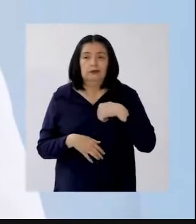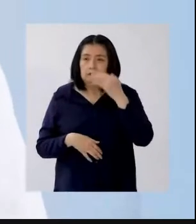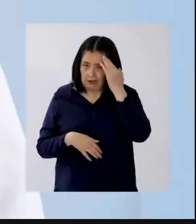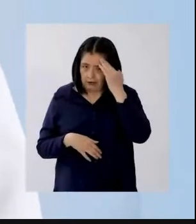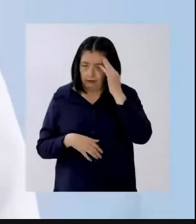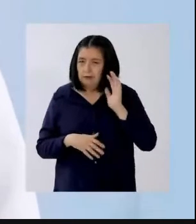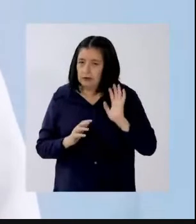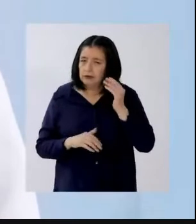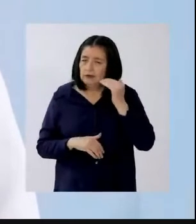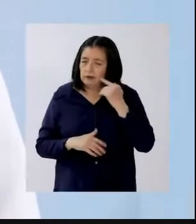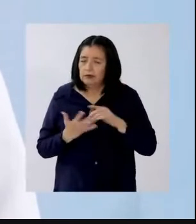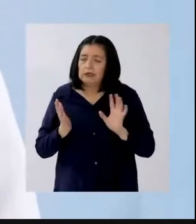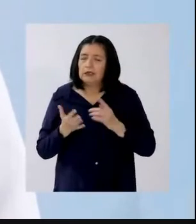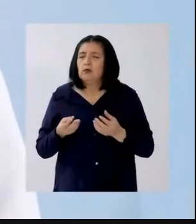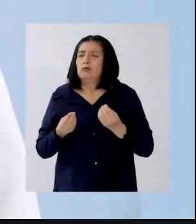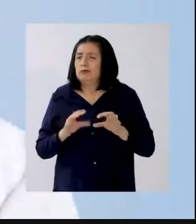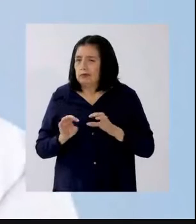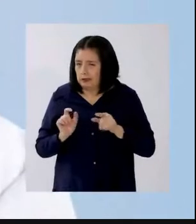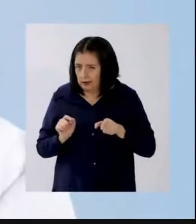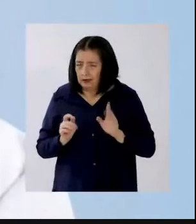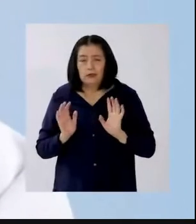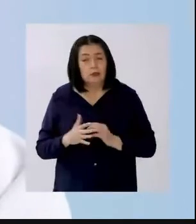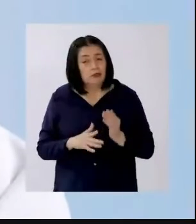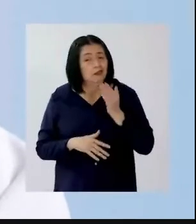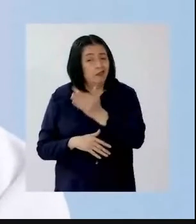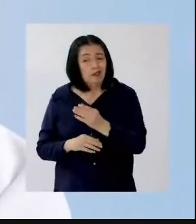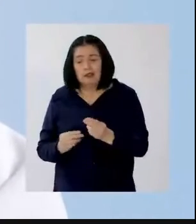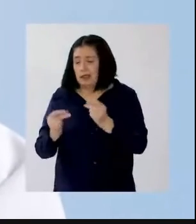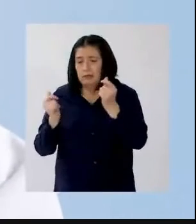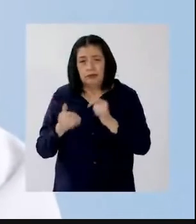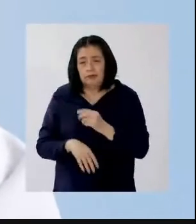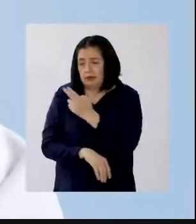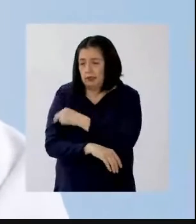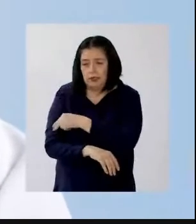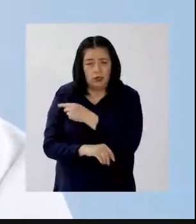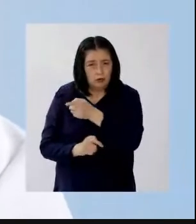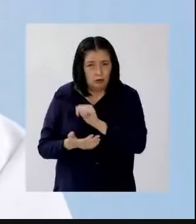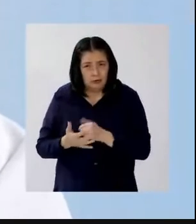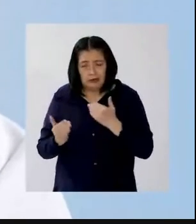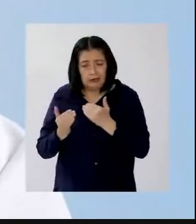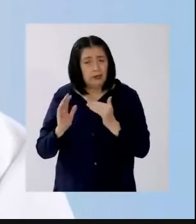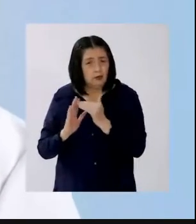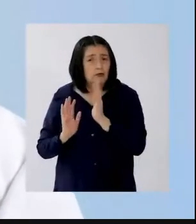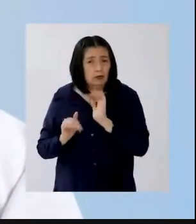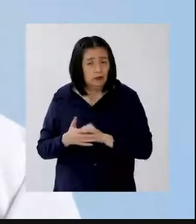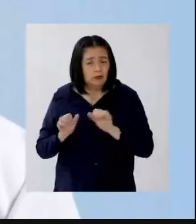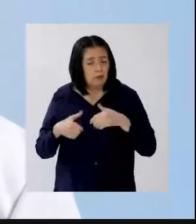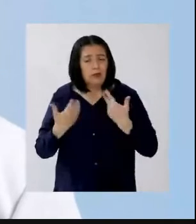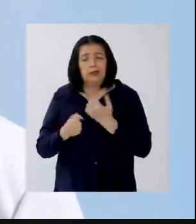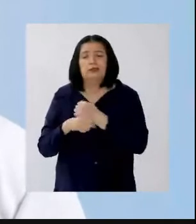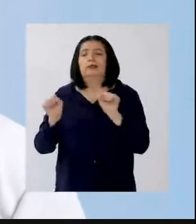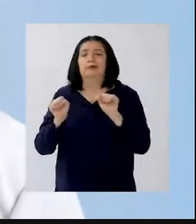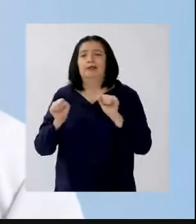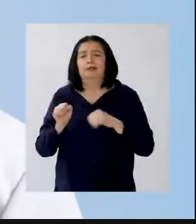reconocerlos y reaccionar frente a ellos. Acudir inmediatamente al establecimiento de salud más cercano puede